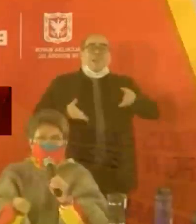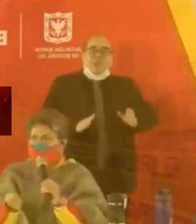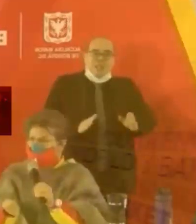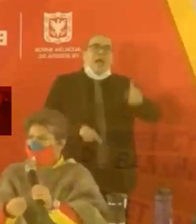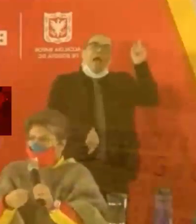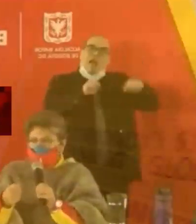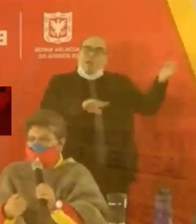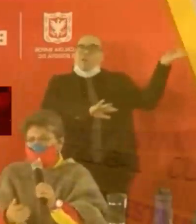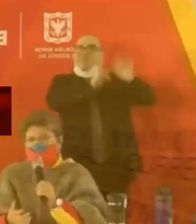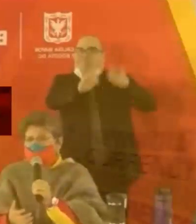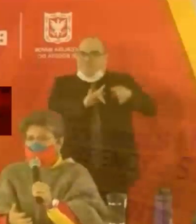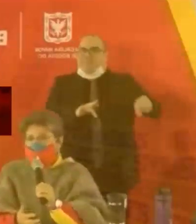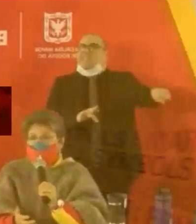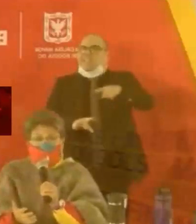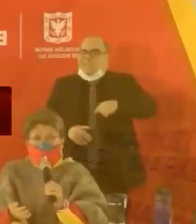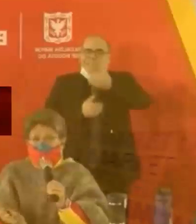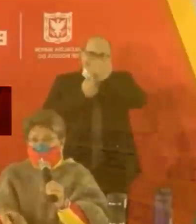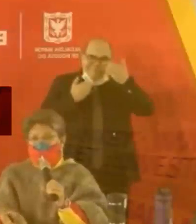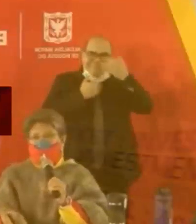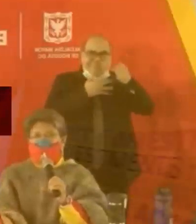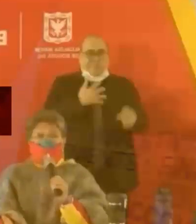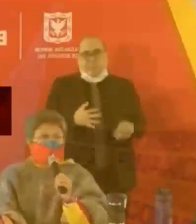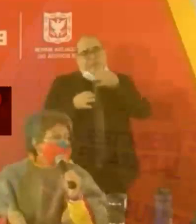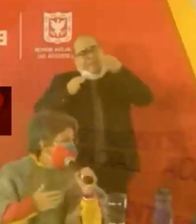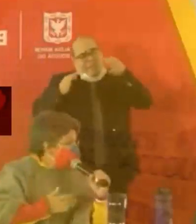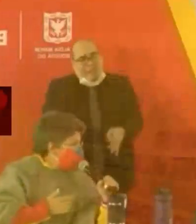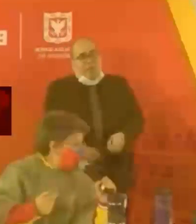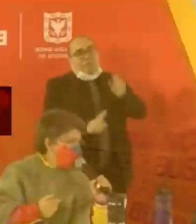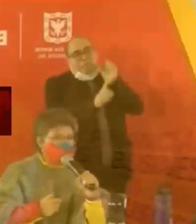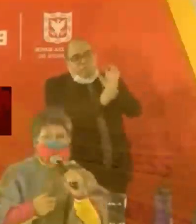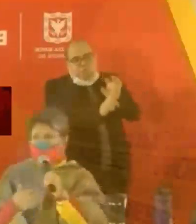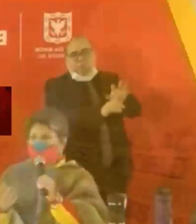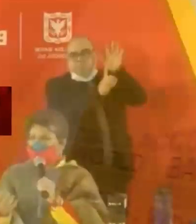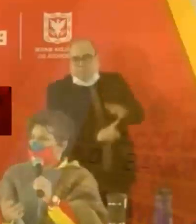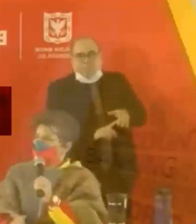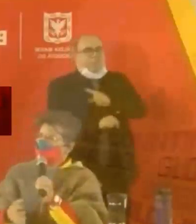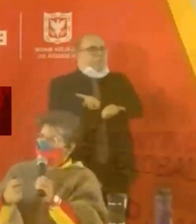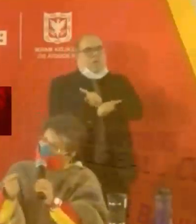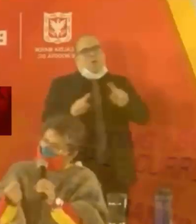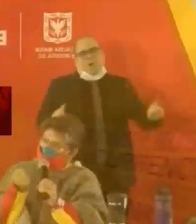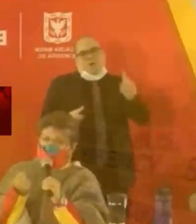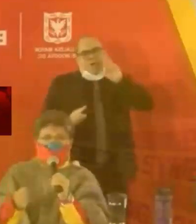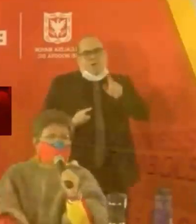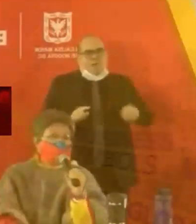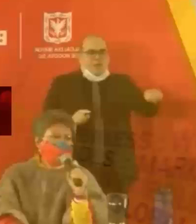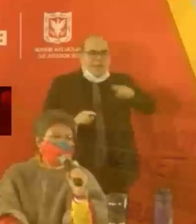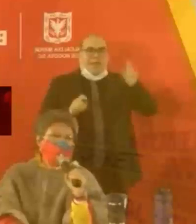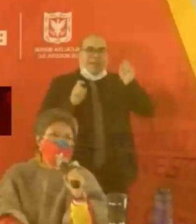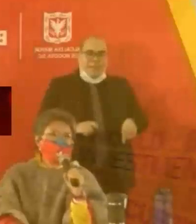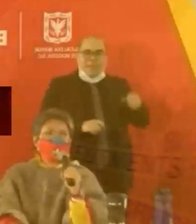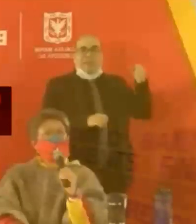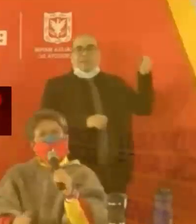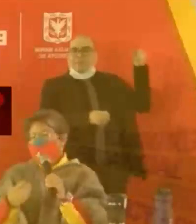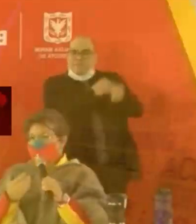Ahora bien, yo entiendo que por lo menos en Colombia hay 2 millones de venezolanos. Los 2 millones son delincuentes, quizás un 4%, de acuerdo a